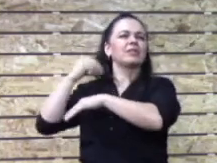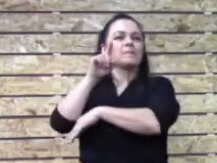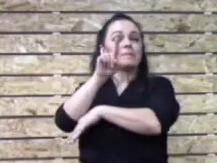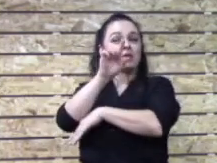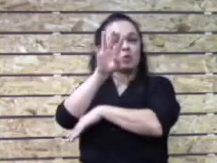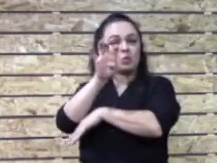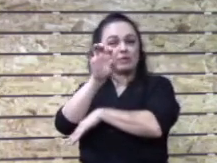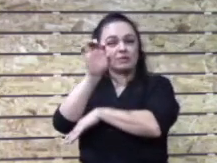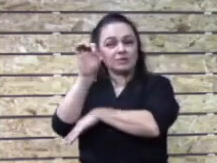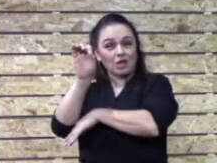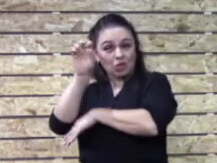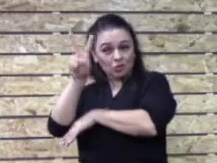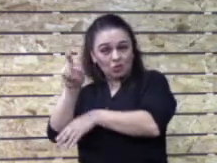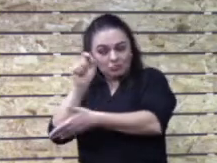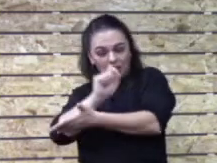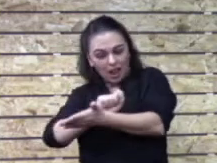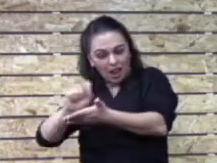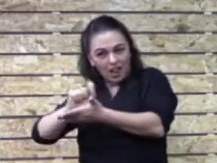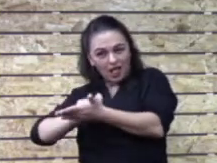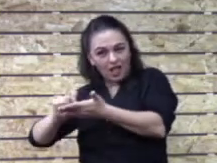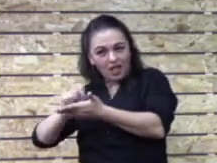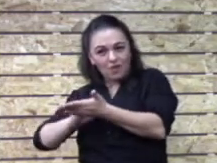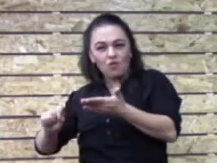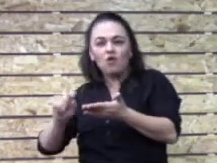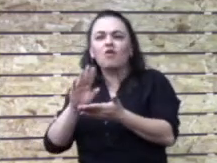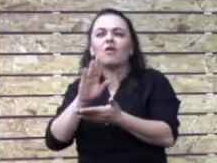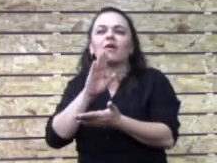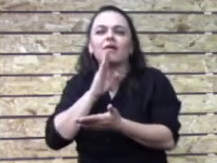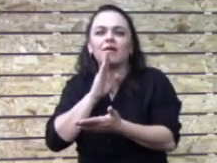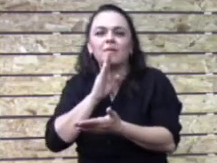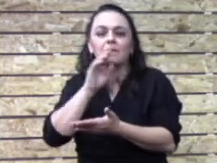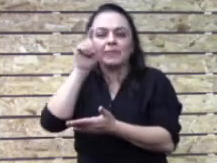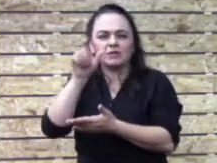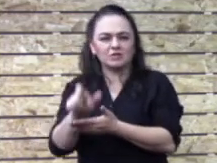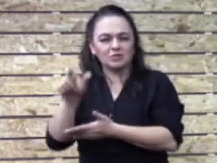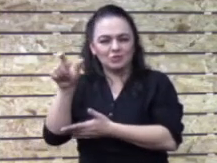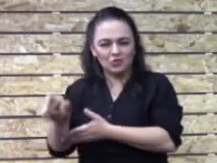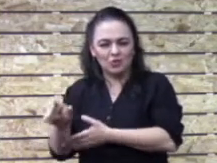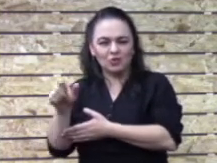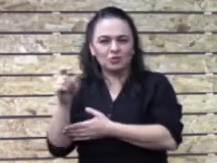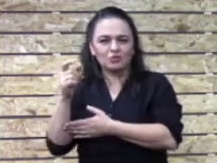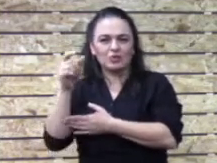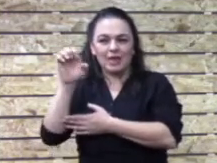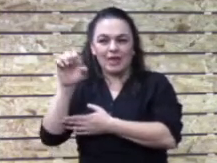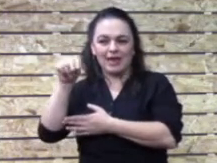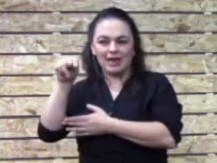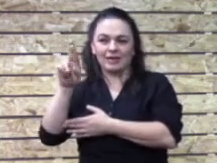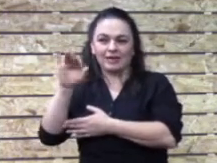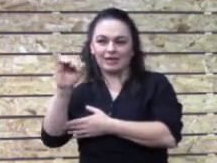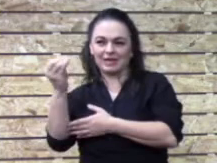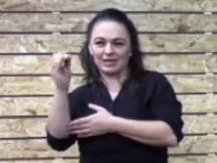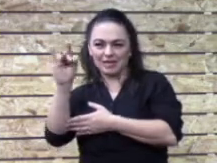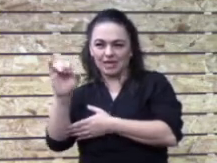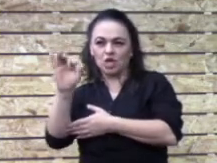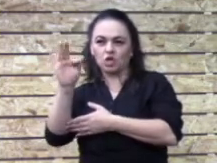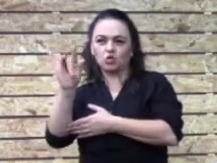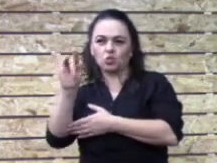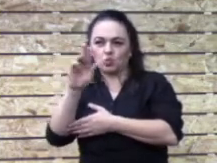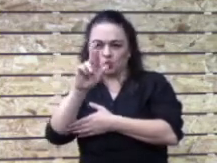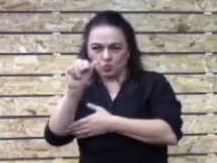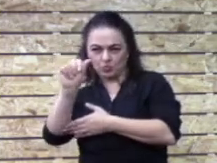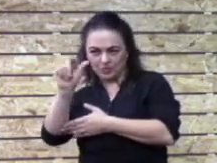1902 por un par de hermanos, el hermano Enrique Turral y el hermano